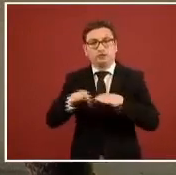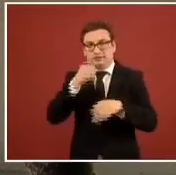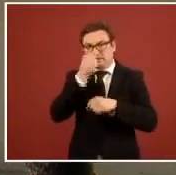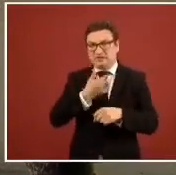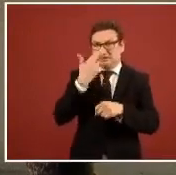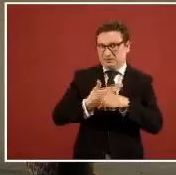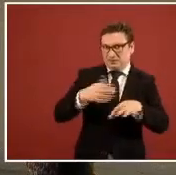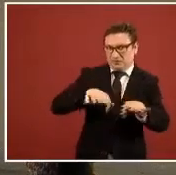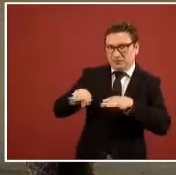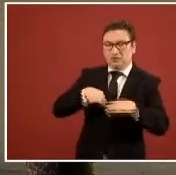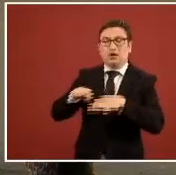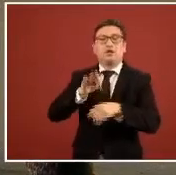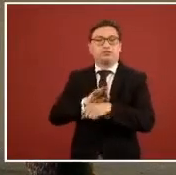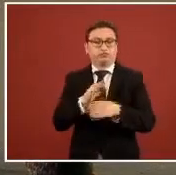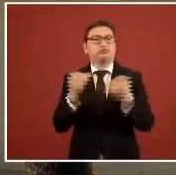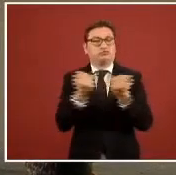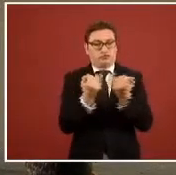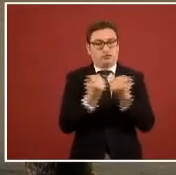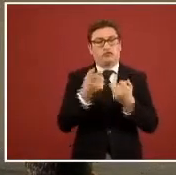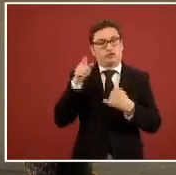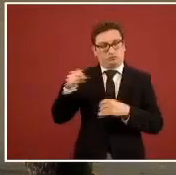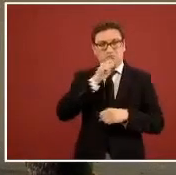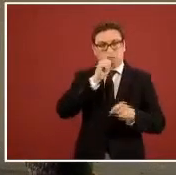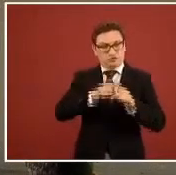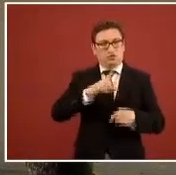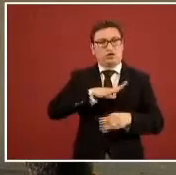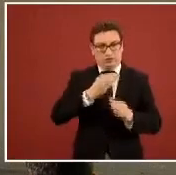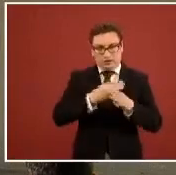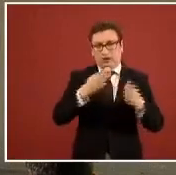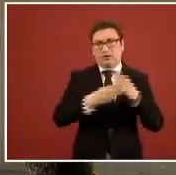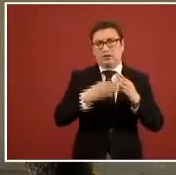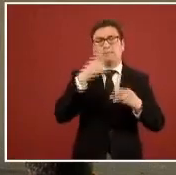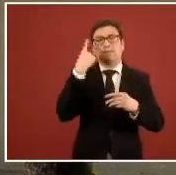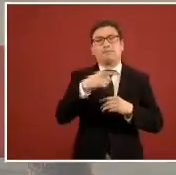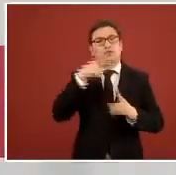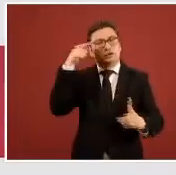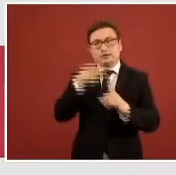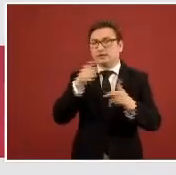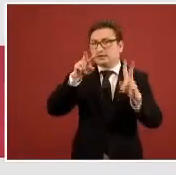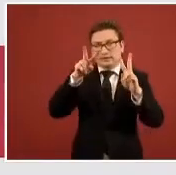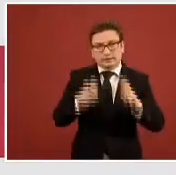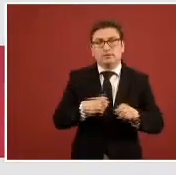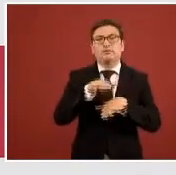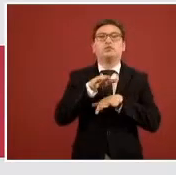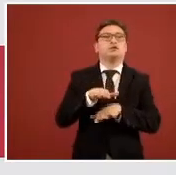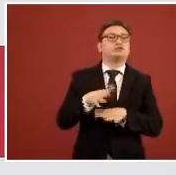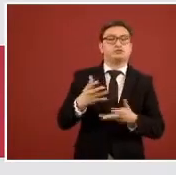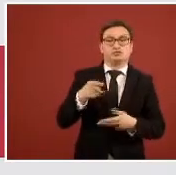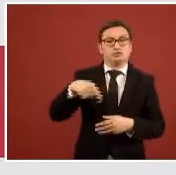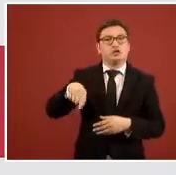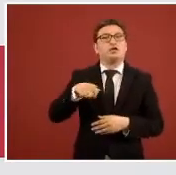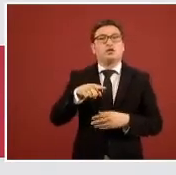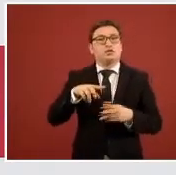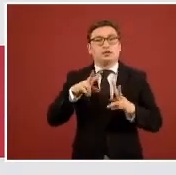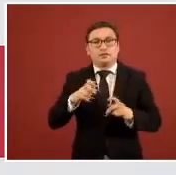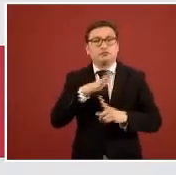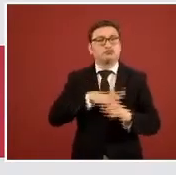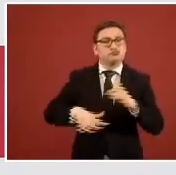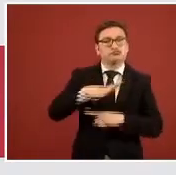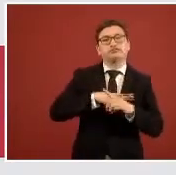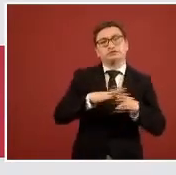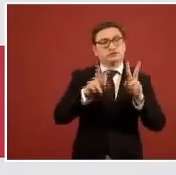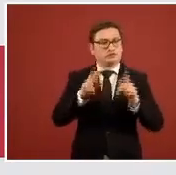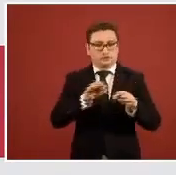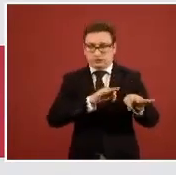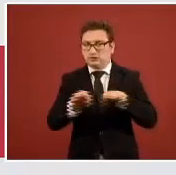del Trabajo y Previsión Social, que también tiene material específico en materia de el entorno